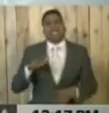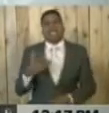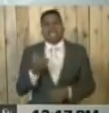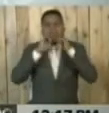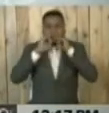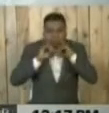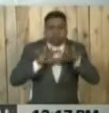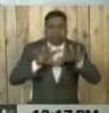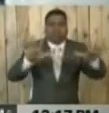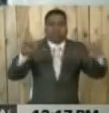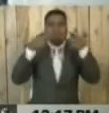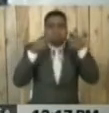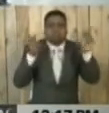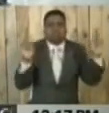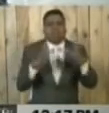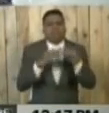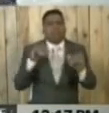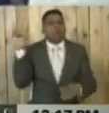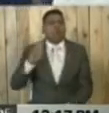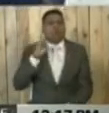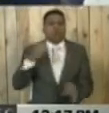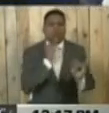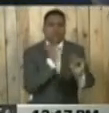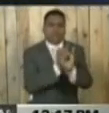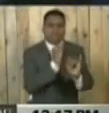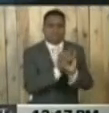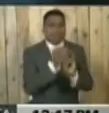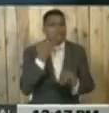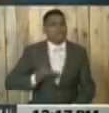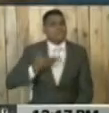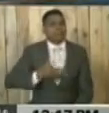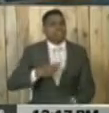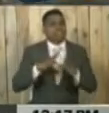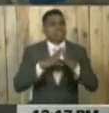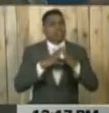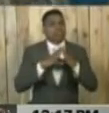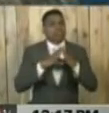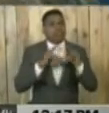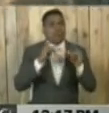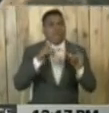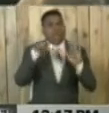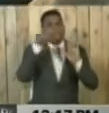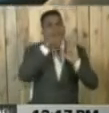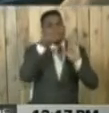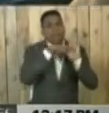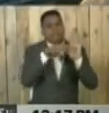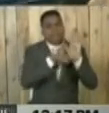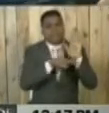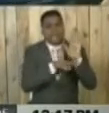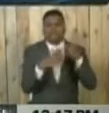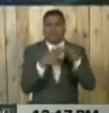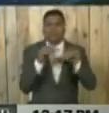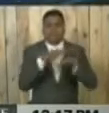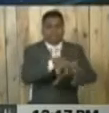divulguen, que generalicen el uso de Internet y que emprendan políticas para que la mayor parte de la población